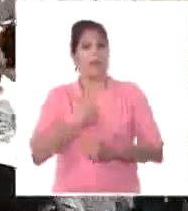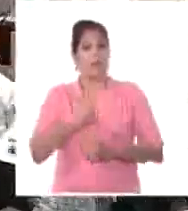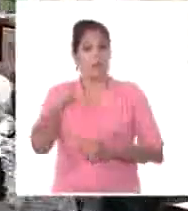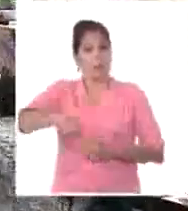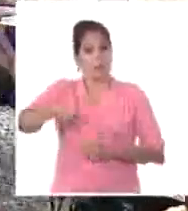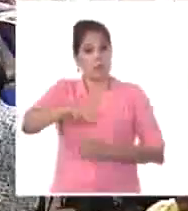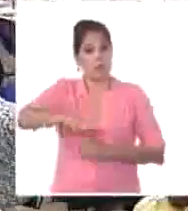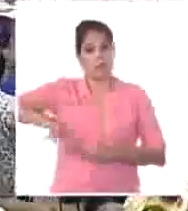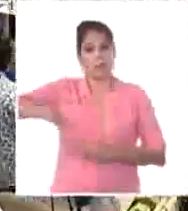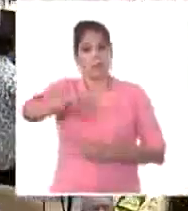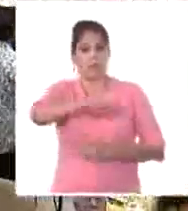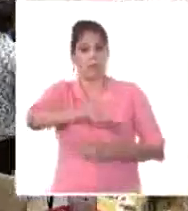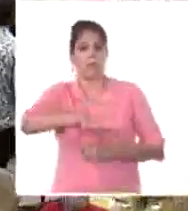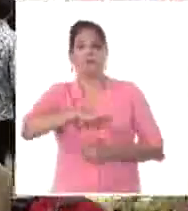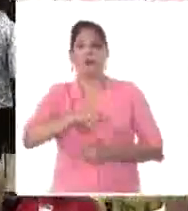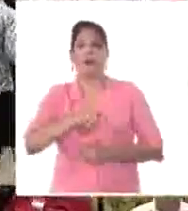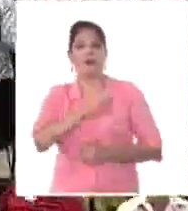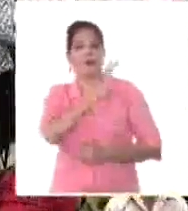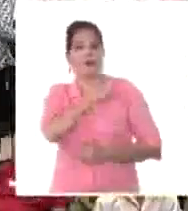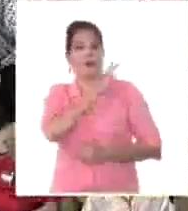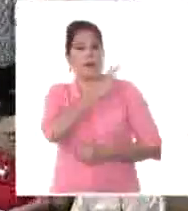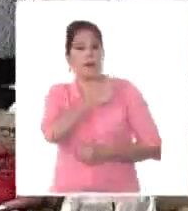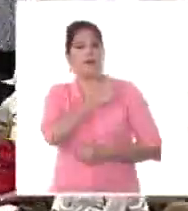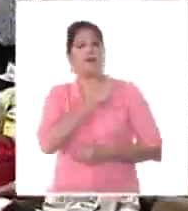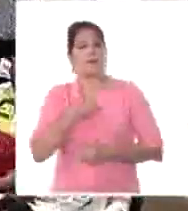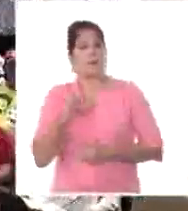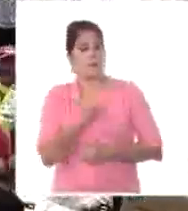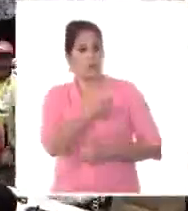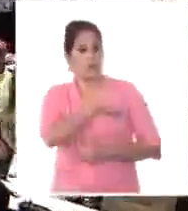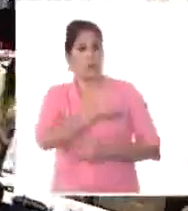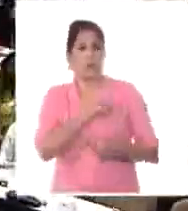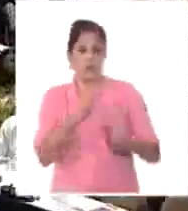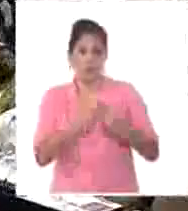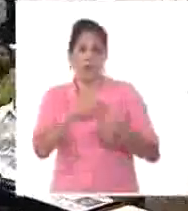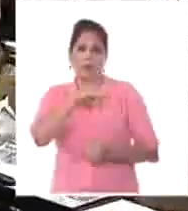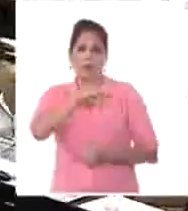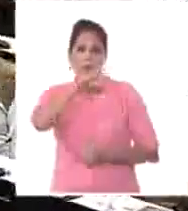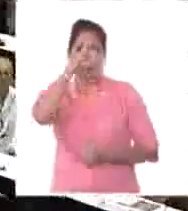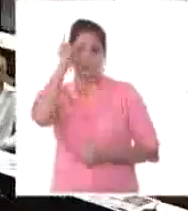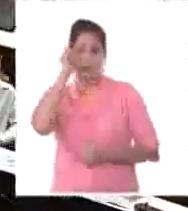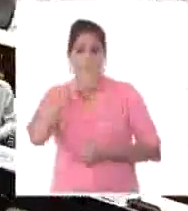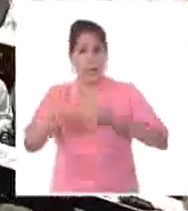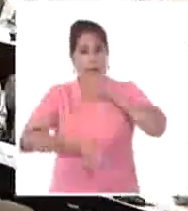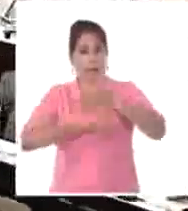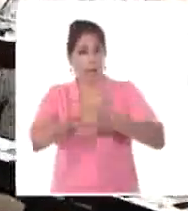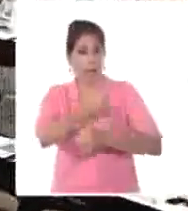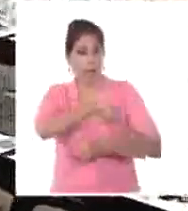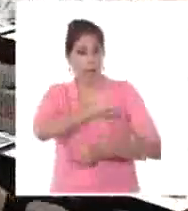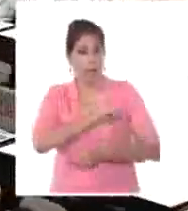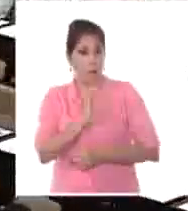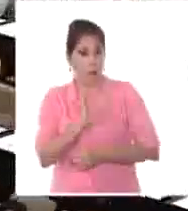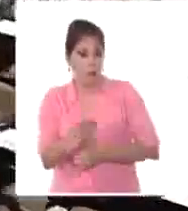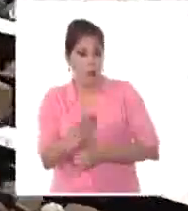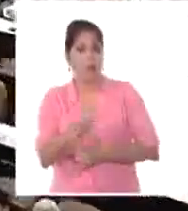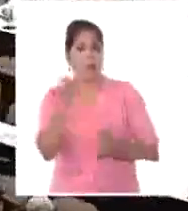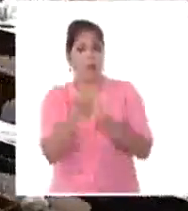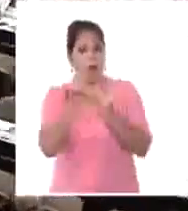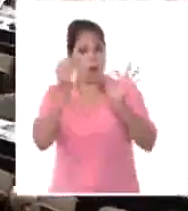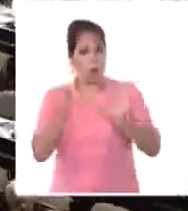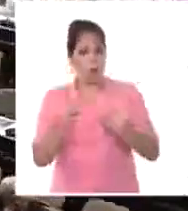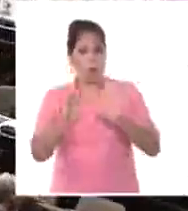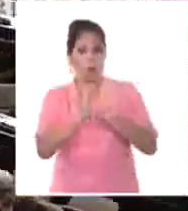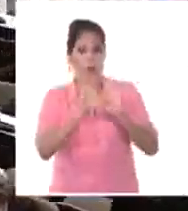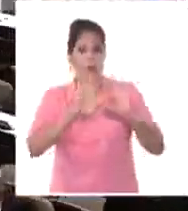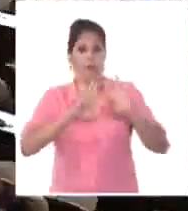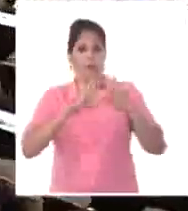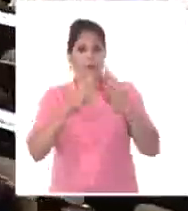que significa y en la dirección del proceso revolucionario. Así lo manifestó el pueblo cuando aprobó el Código de